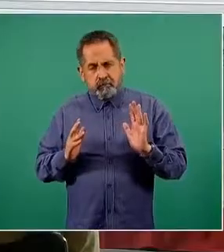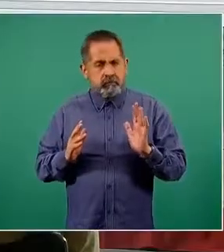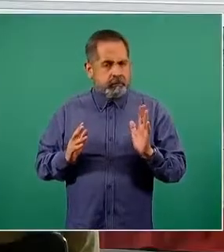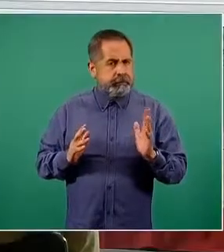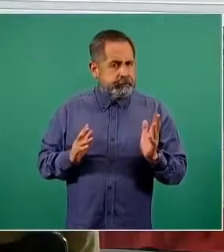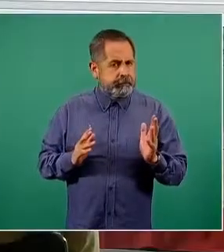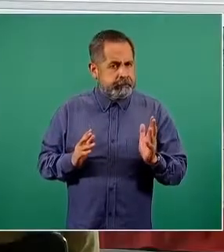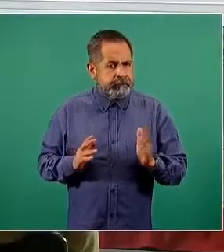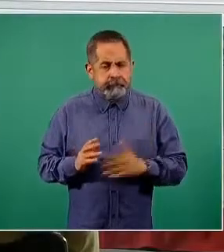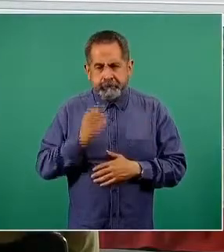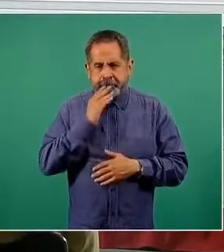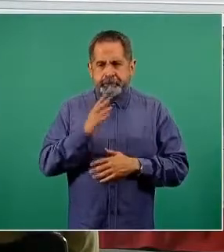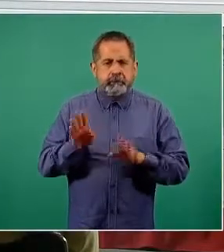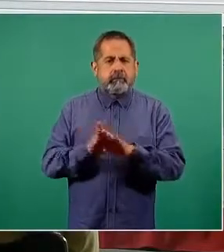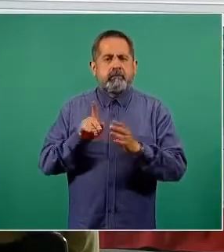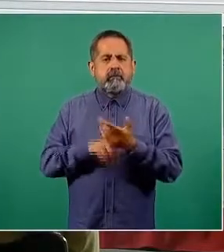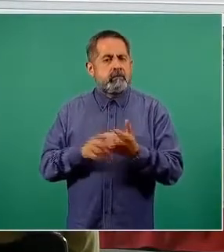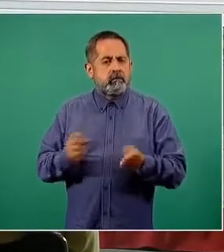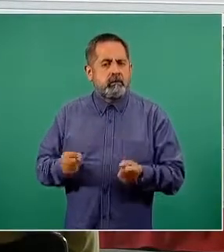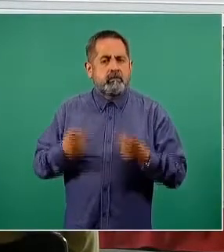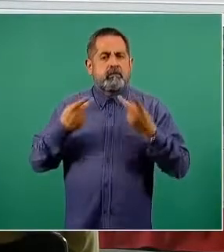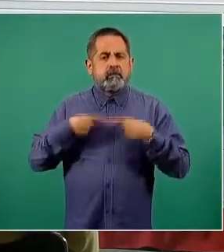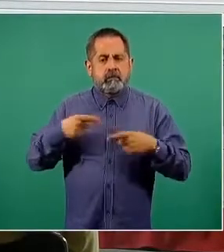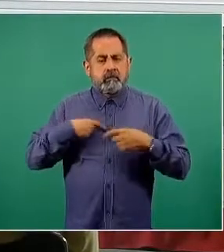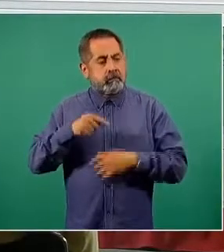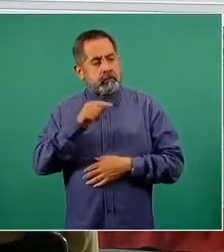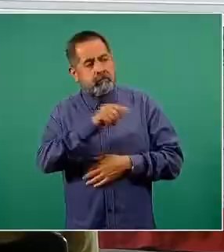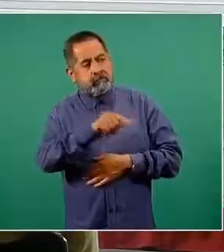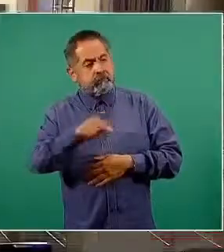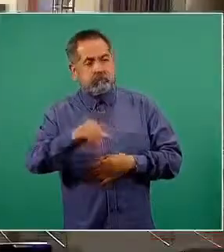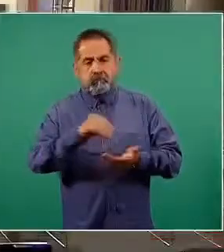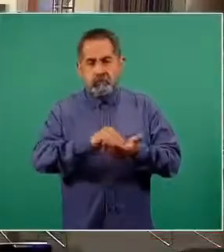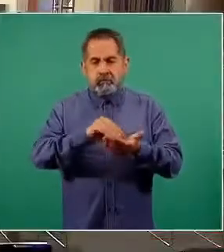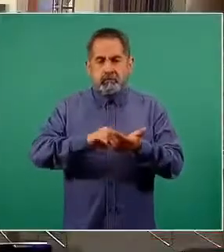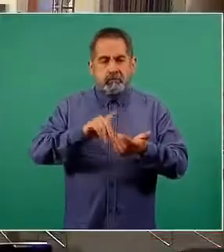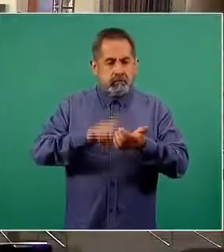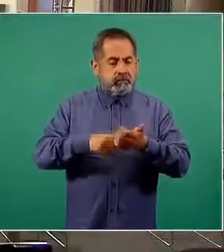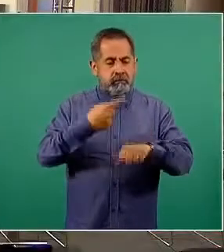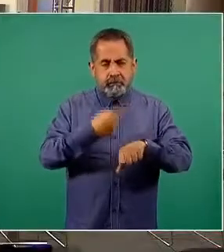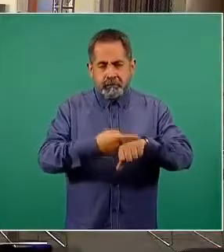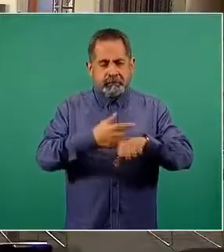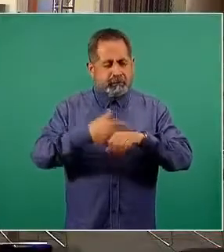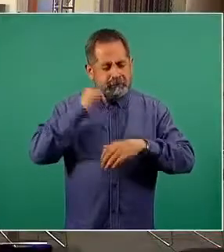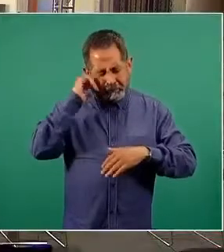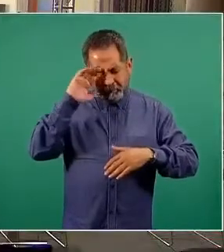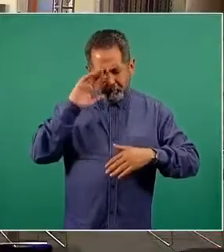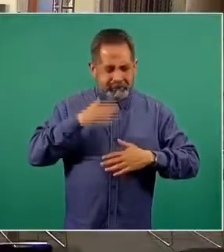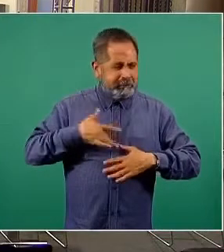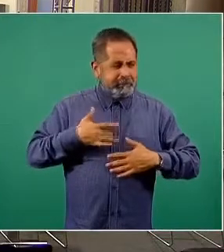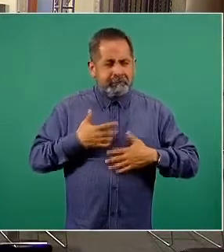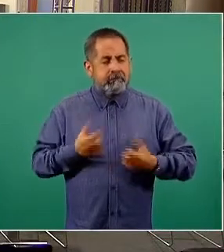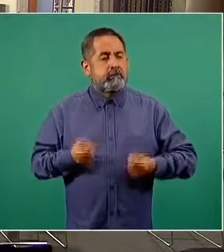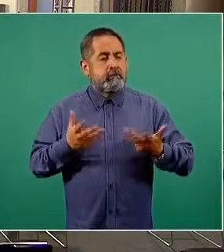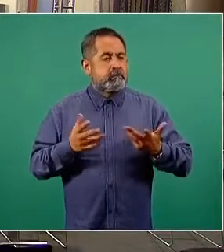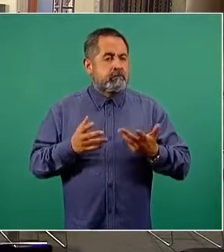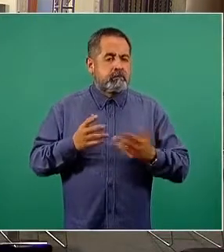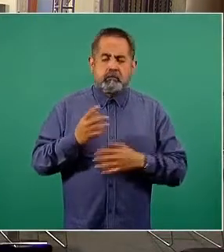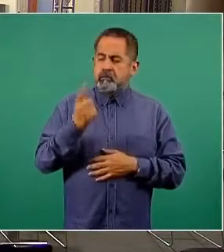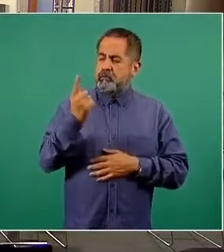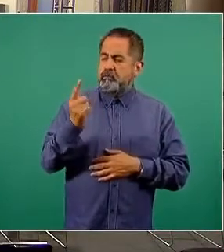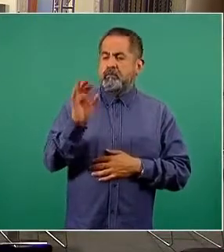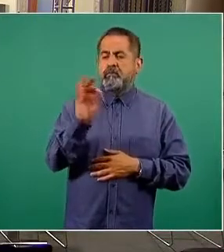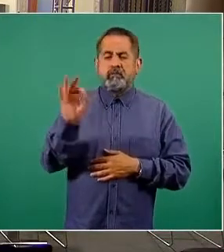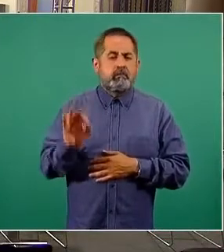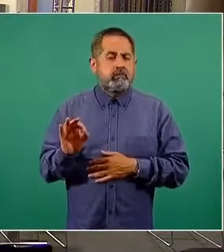tener la cantidad de personas con infección y signos y síntomas recientes en menos del